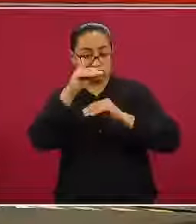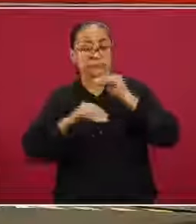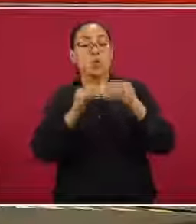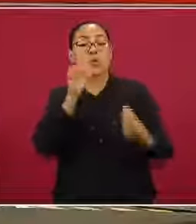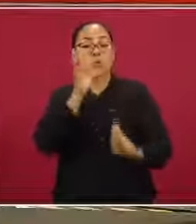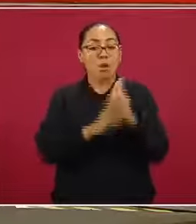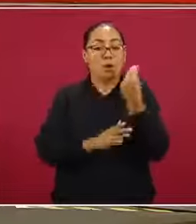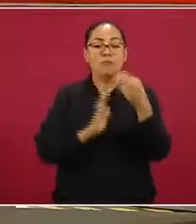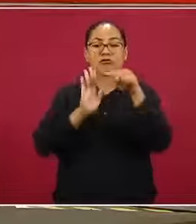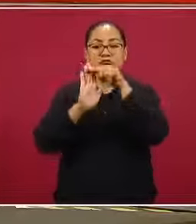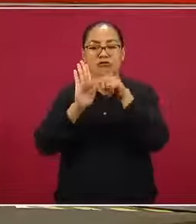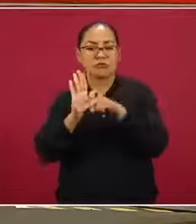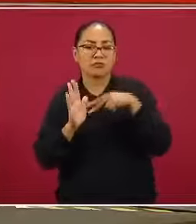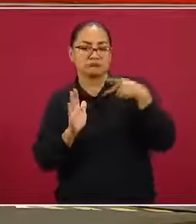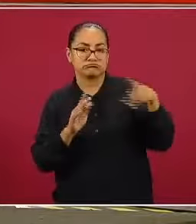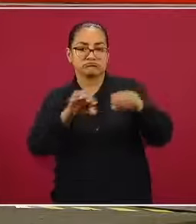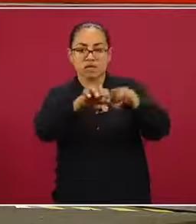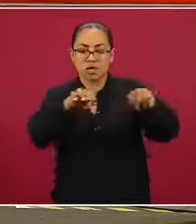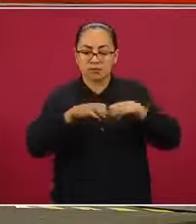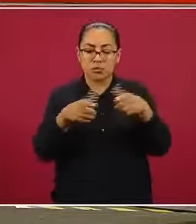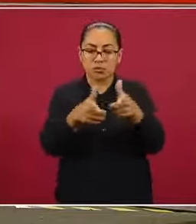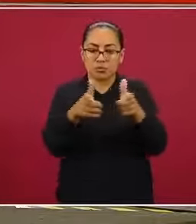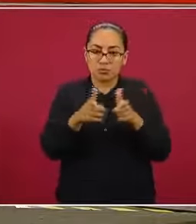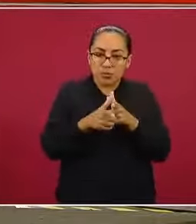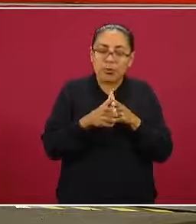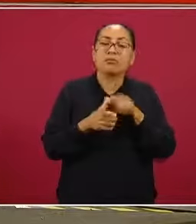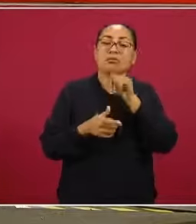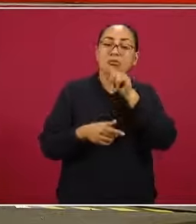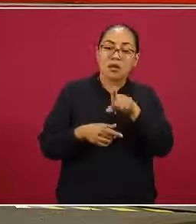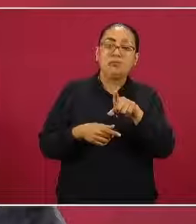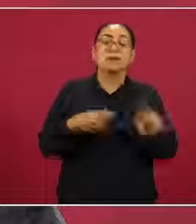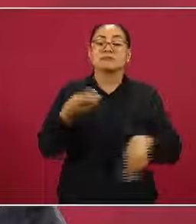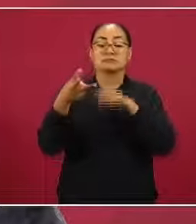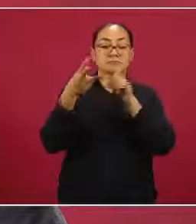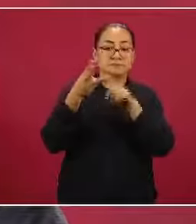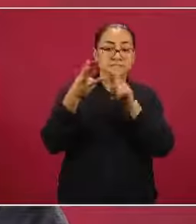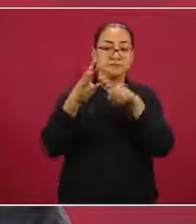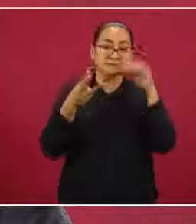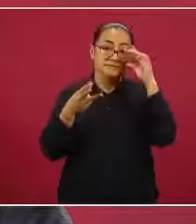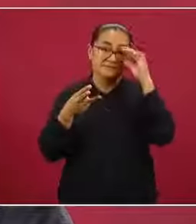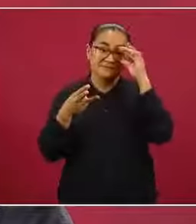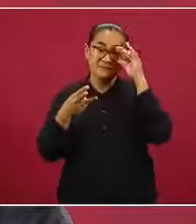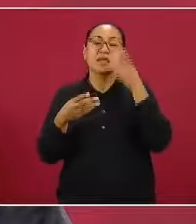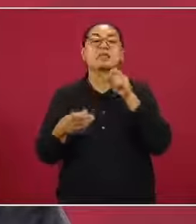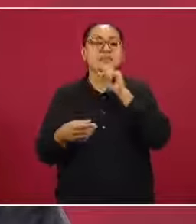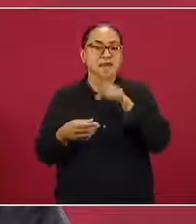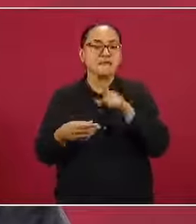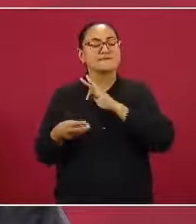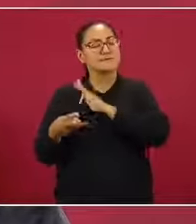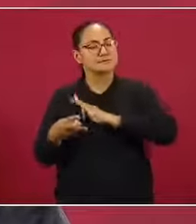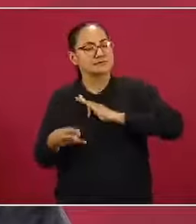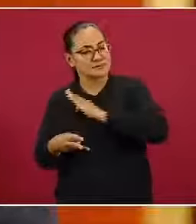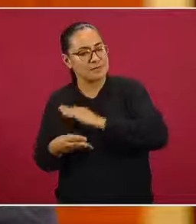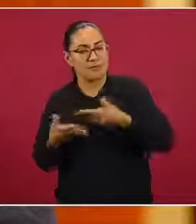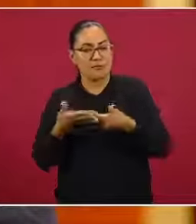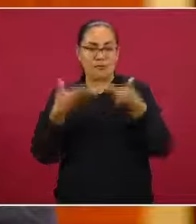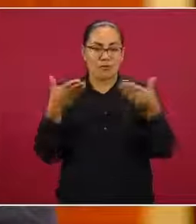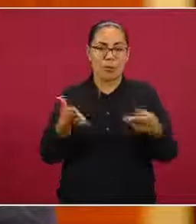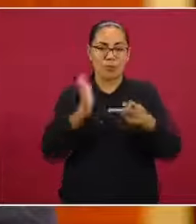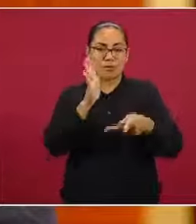interinstitucional que la condujo. Y por último, pero no menos importante, ya lo habíamos felicitado en otra ocasión, pero se lo volvemos a agradecer públicamente